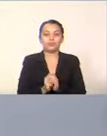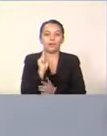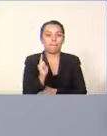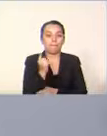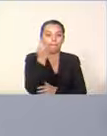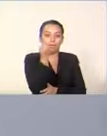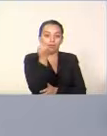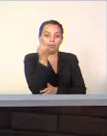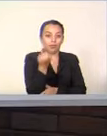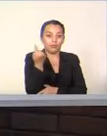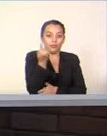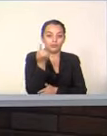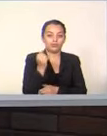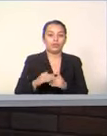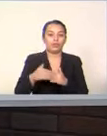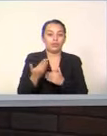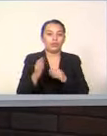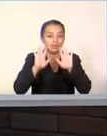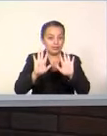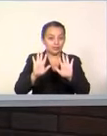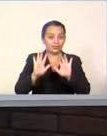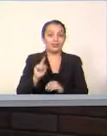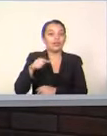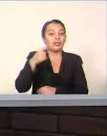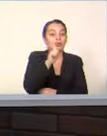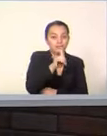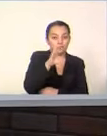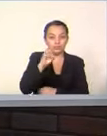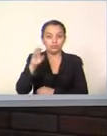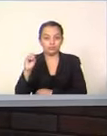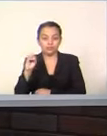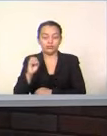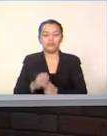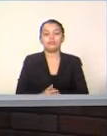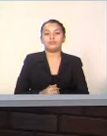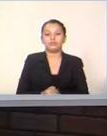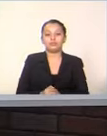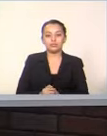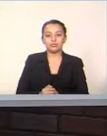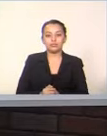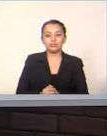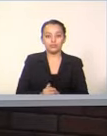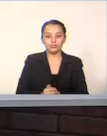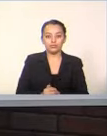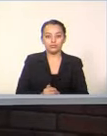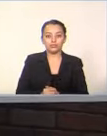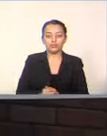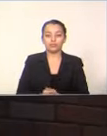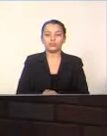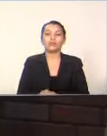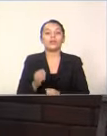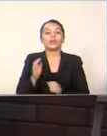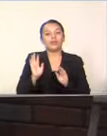las unidades. En este caso las unidades es el número 2, como lo está escribiendo Alejandra. Las decenas, el número 5.